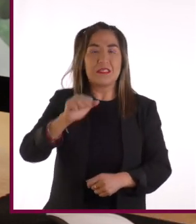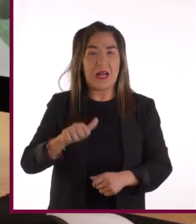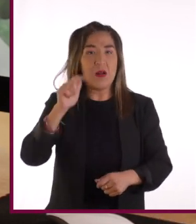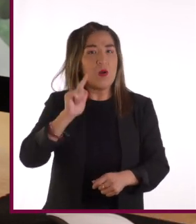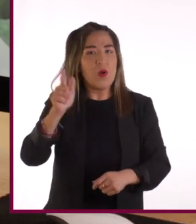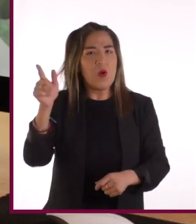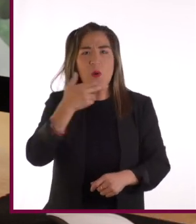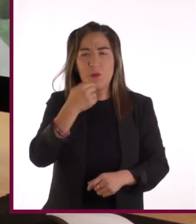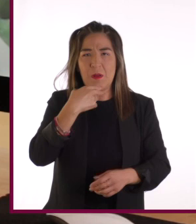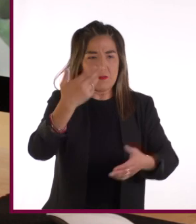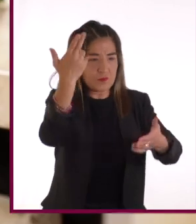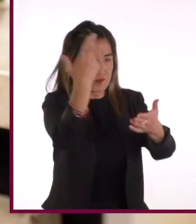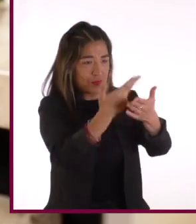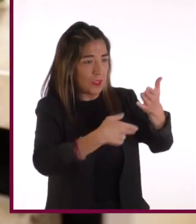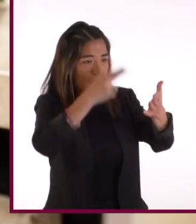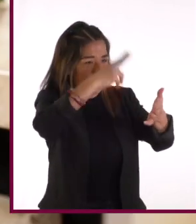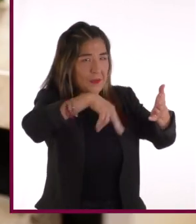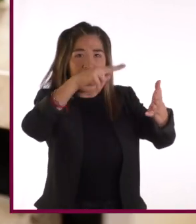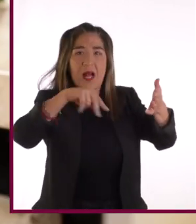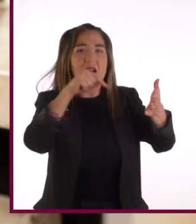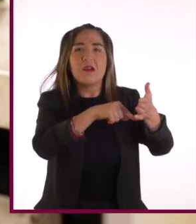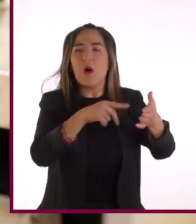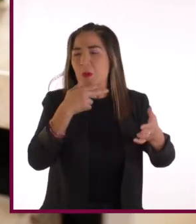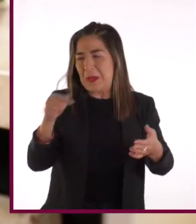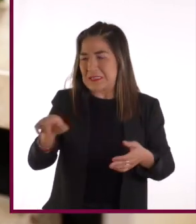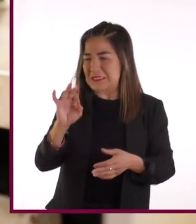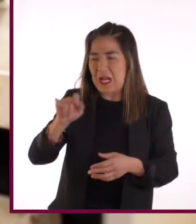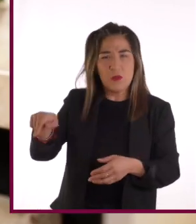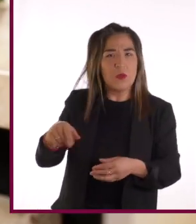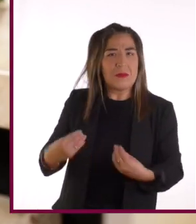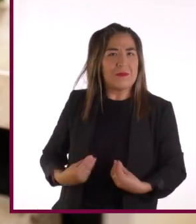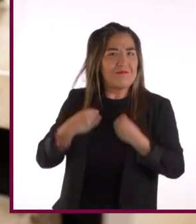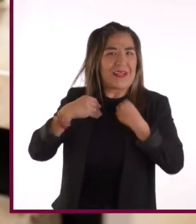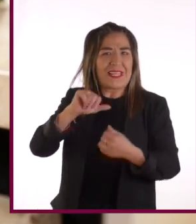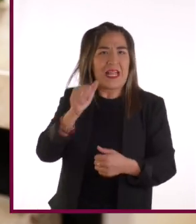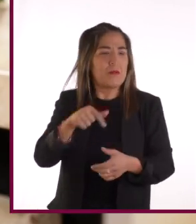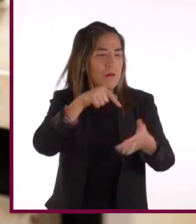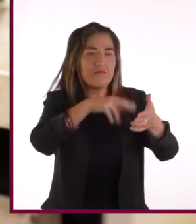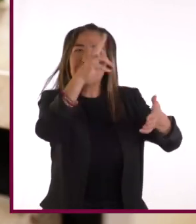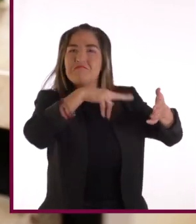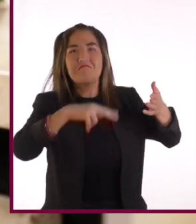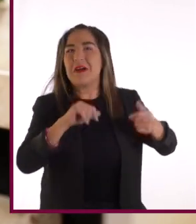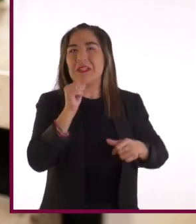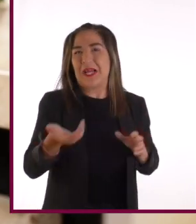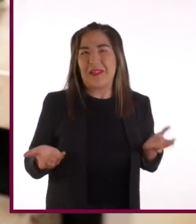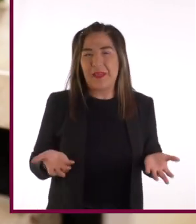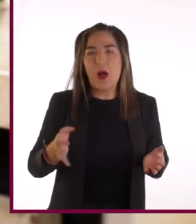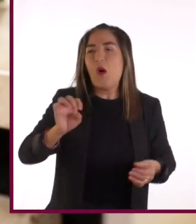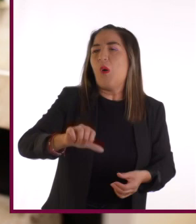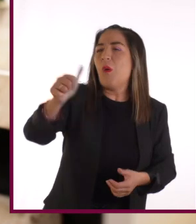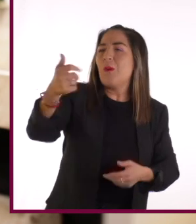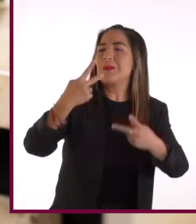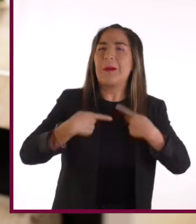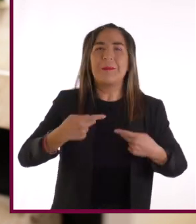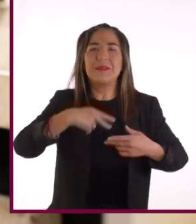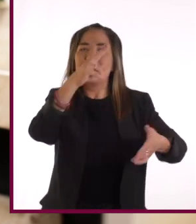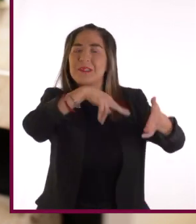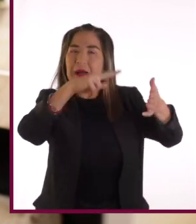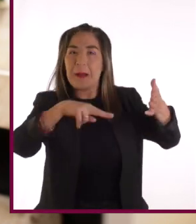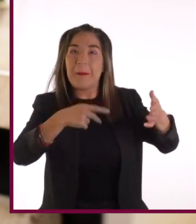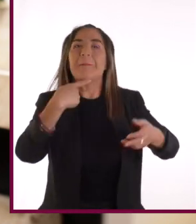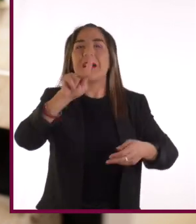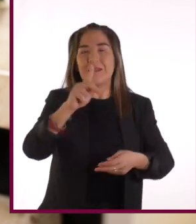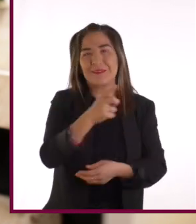Vinci, ¿existiría? Pues no, aunque existe la posibilidad de que alguien más llegara y lo pintara, ¿no? Pero como